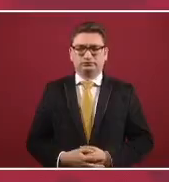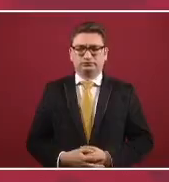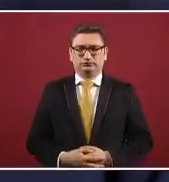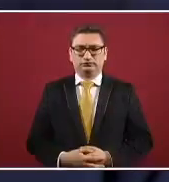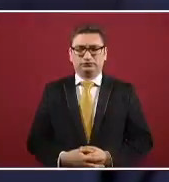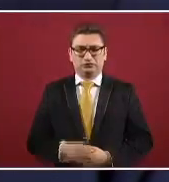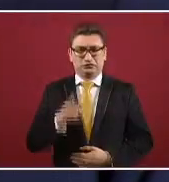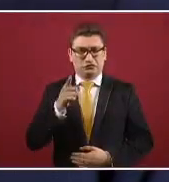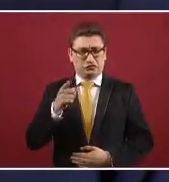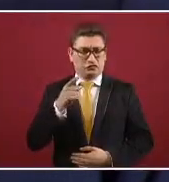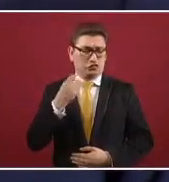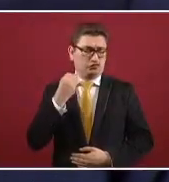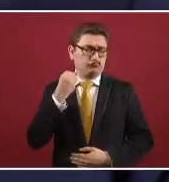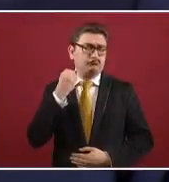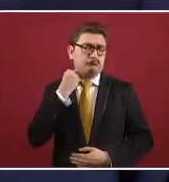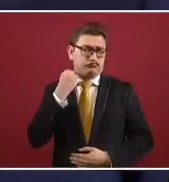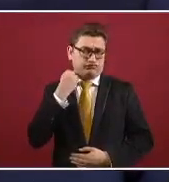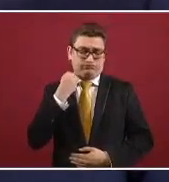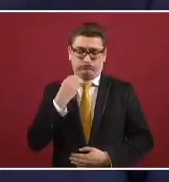gran abogado,